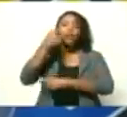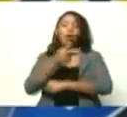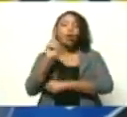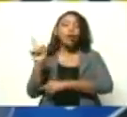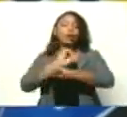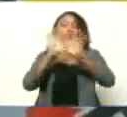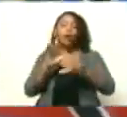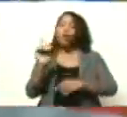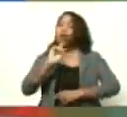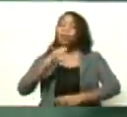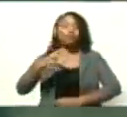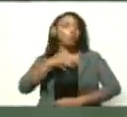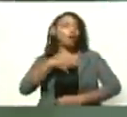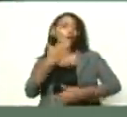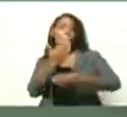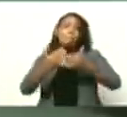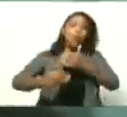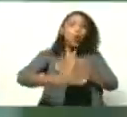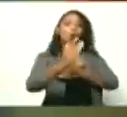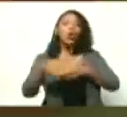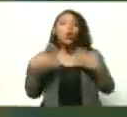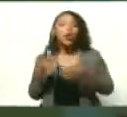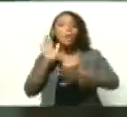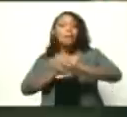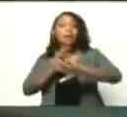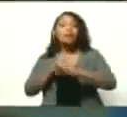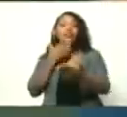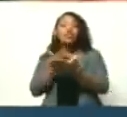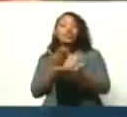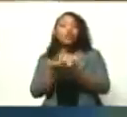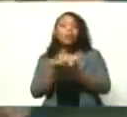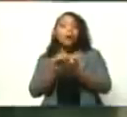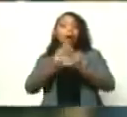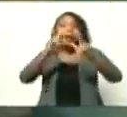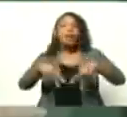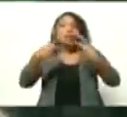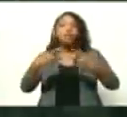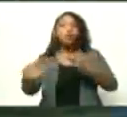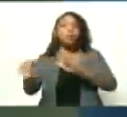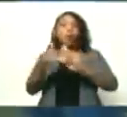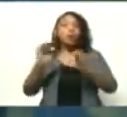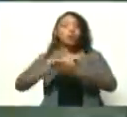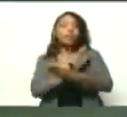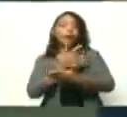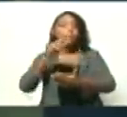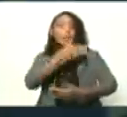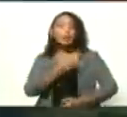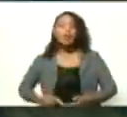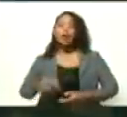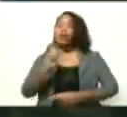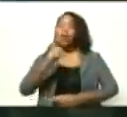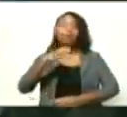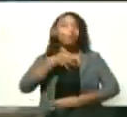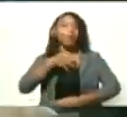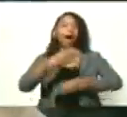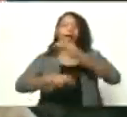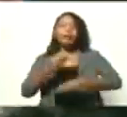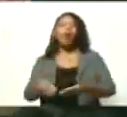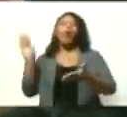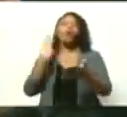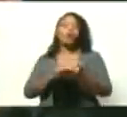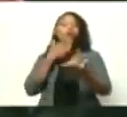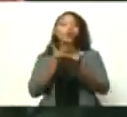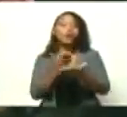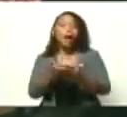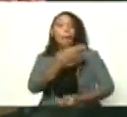declara improcedente lo que es la solicitud para el referéndum revocatorio y que, por supuesto, ya no puede realizarse esta solicitud